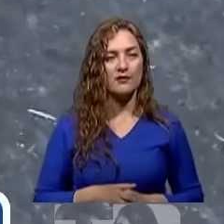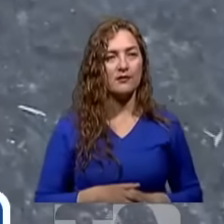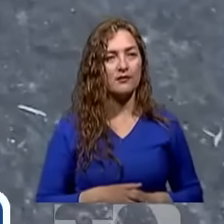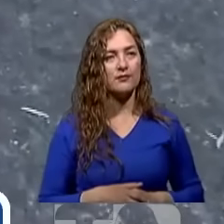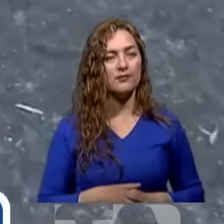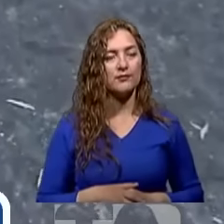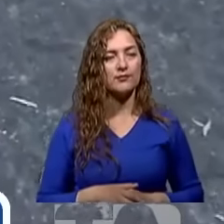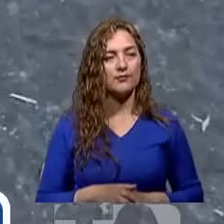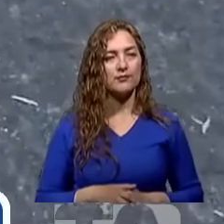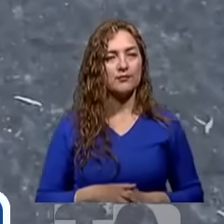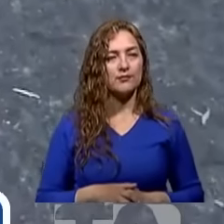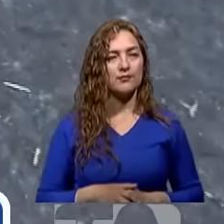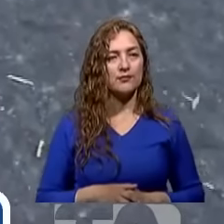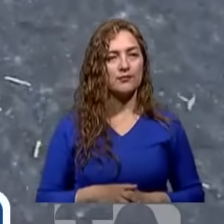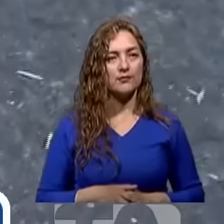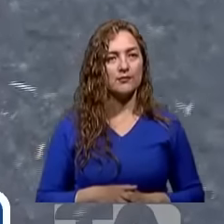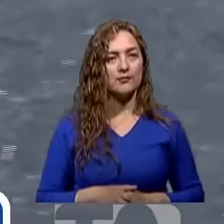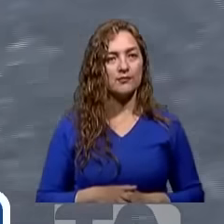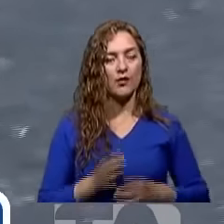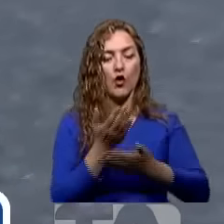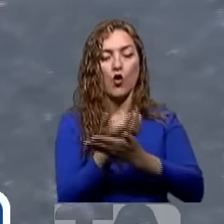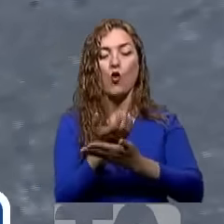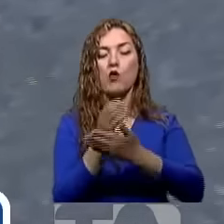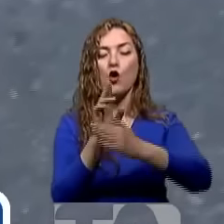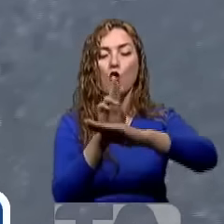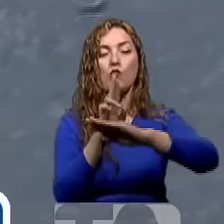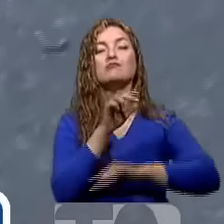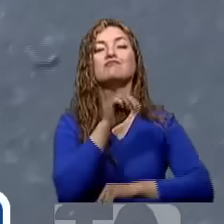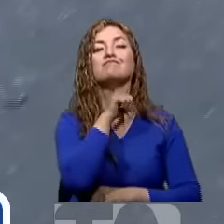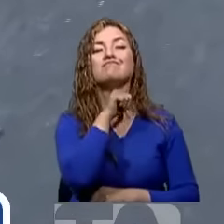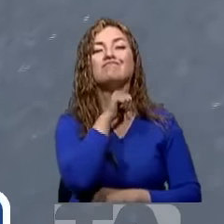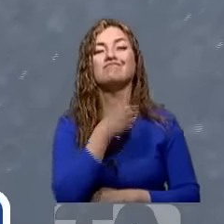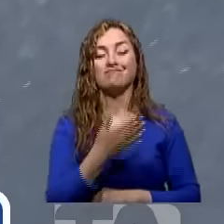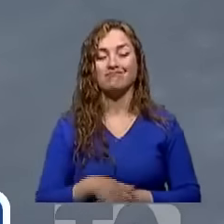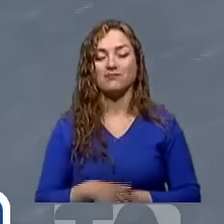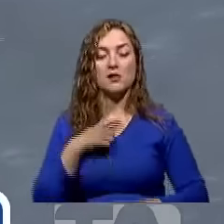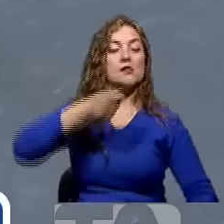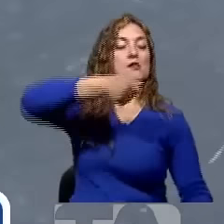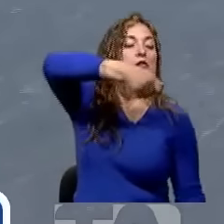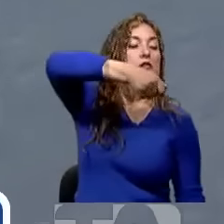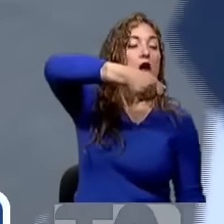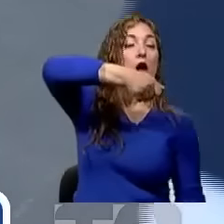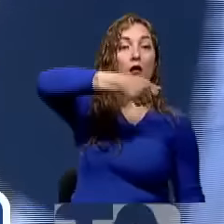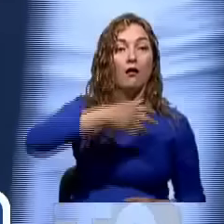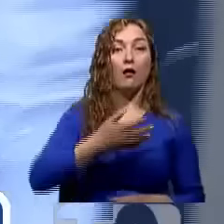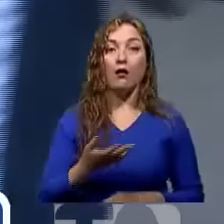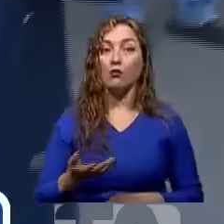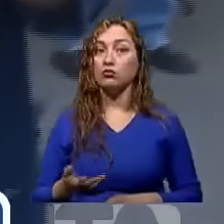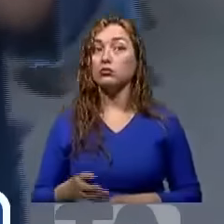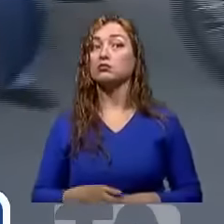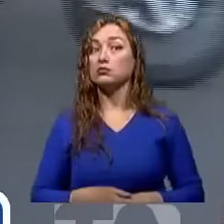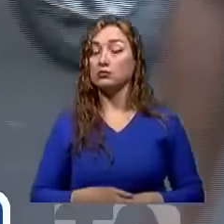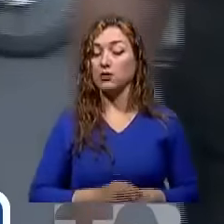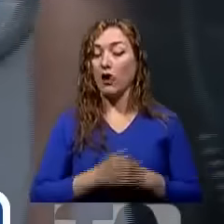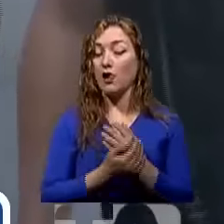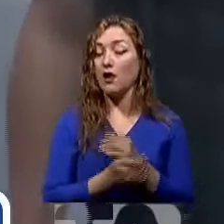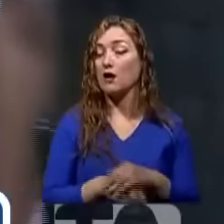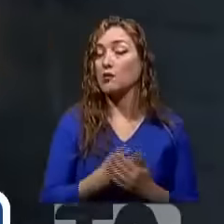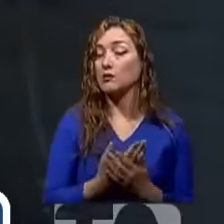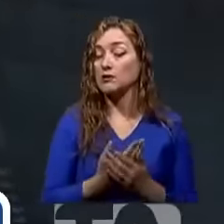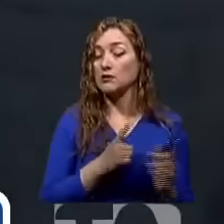tipo de instrumentos también utilizan los delincuentes para amedrentar a sus víctimas, para también aprovecharse